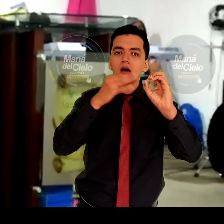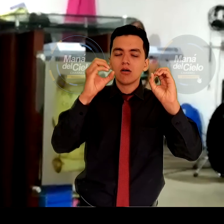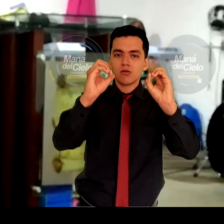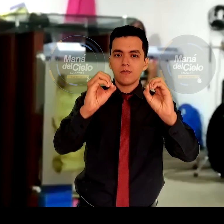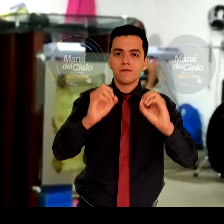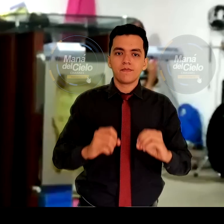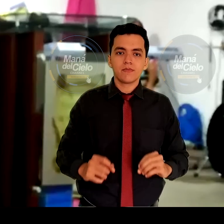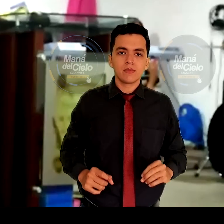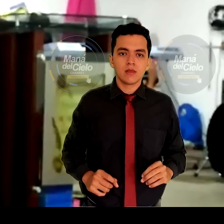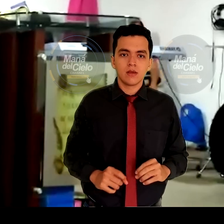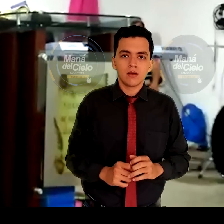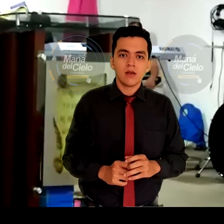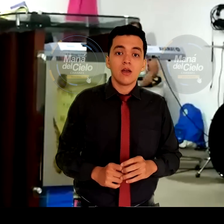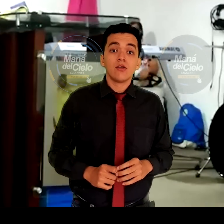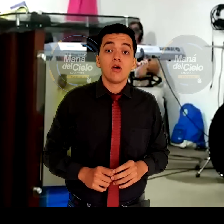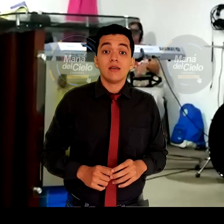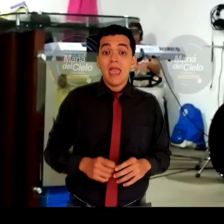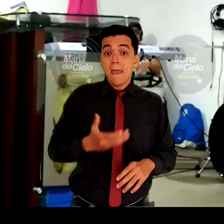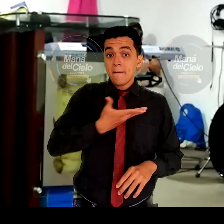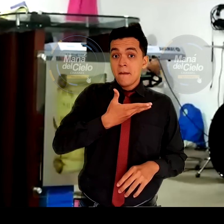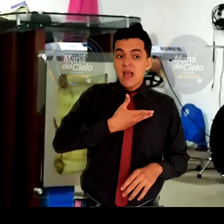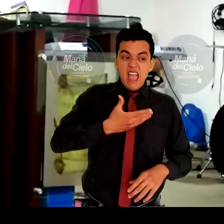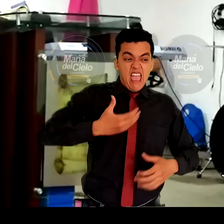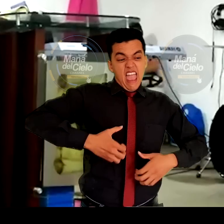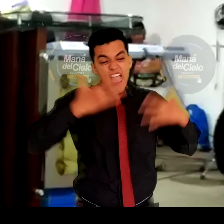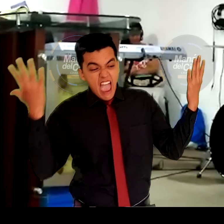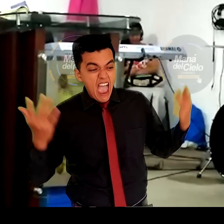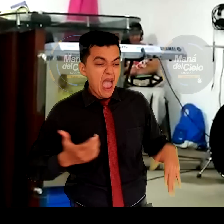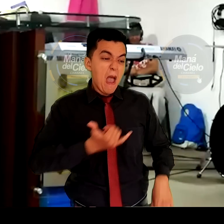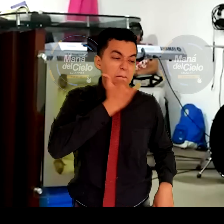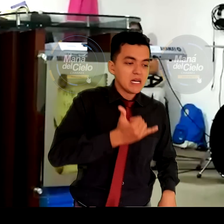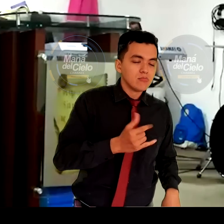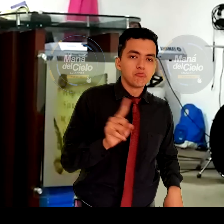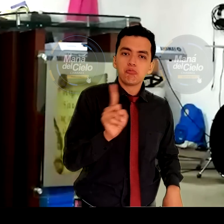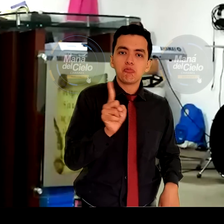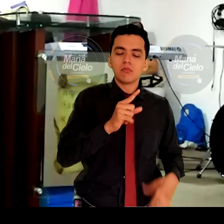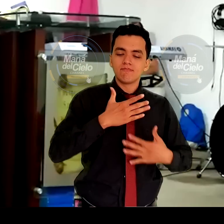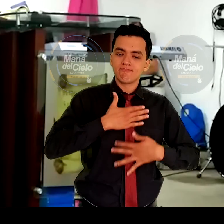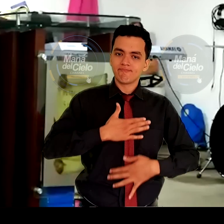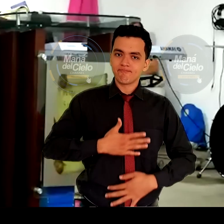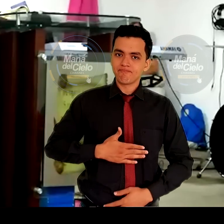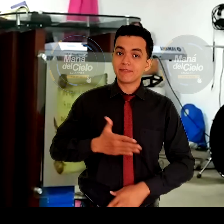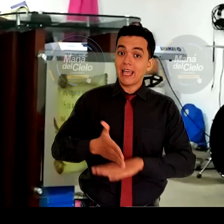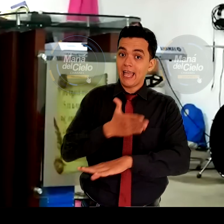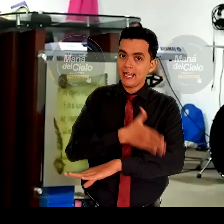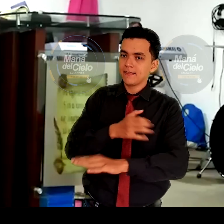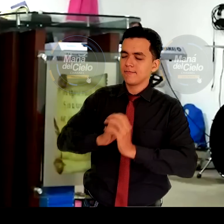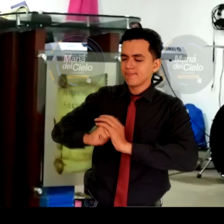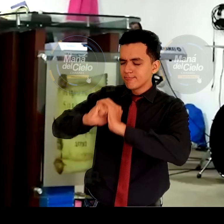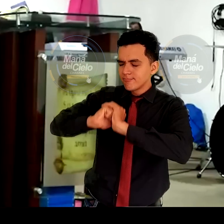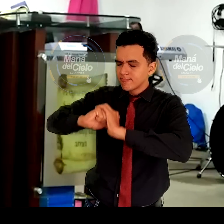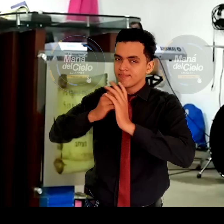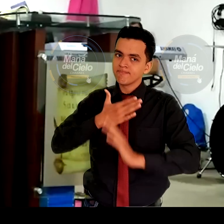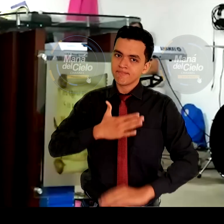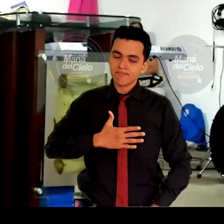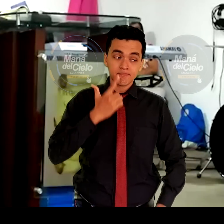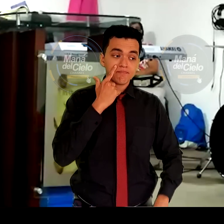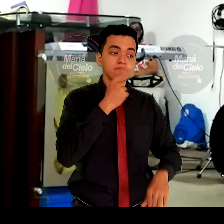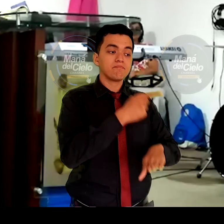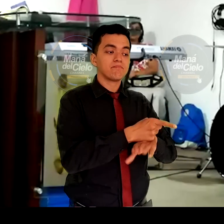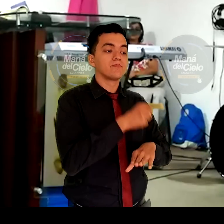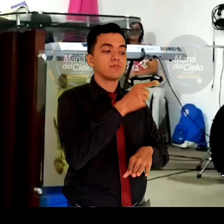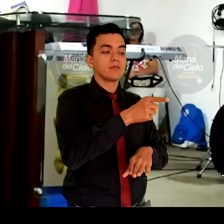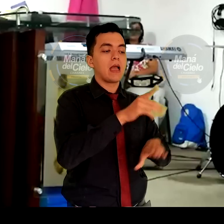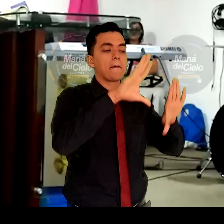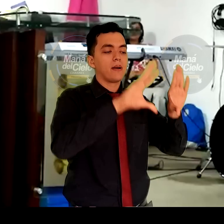mijo, apague el aparato y vamos a hablar. Hace algunos días tenía algunas dudas, pero con su papá